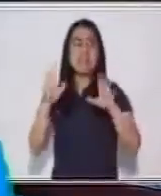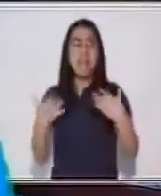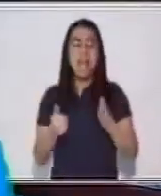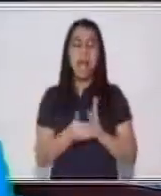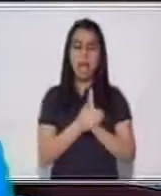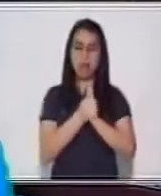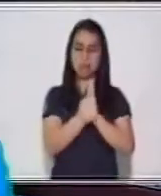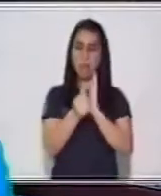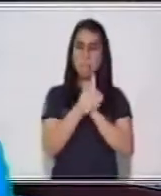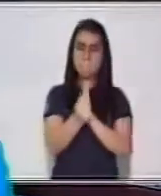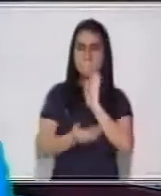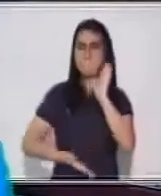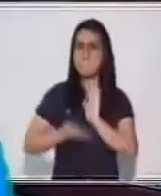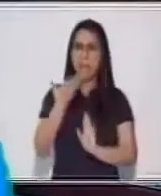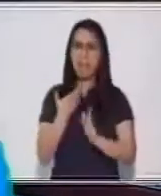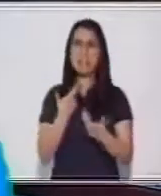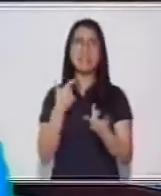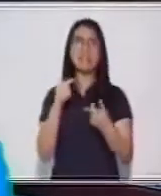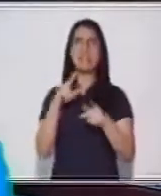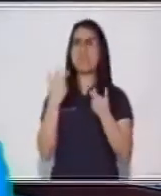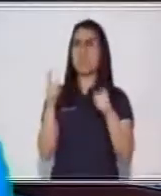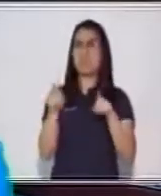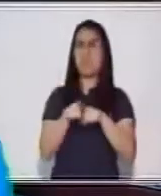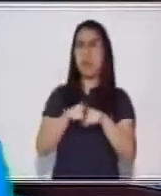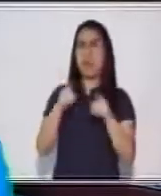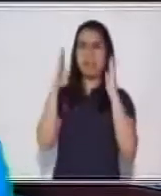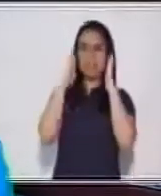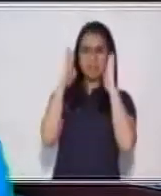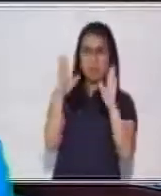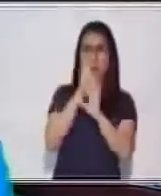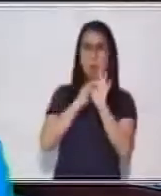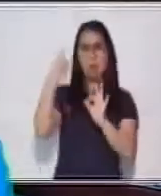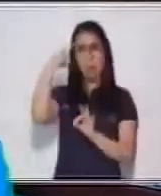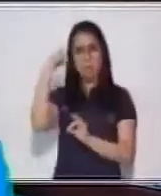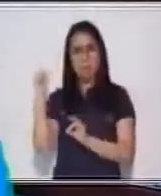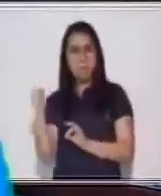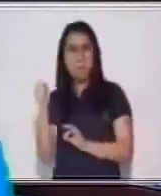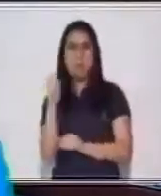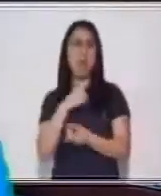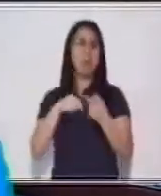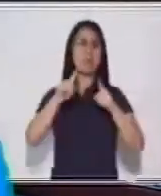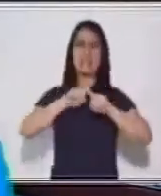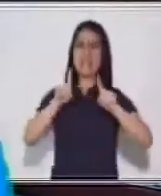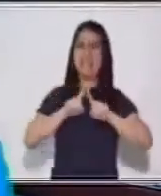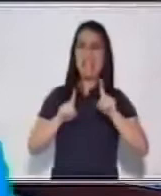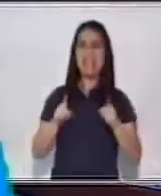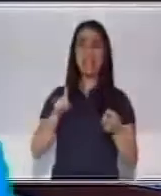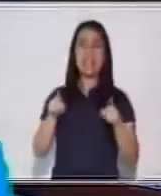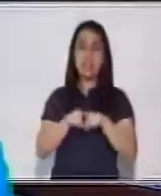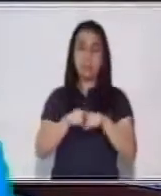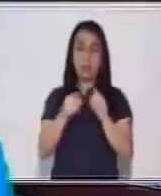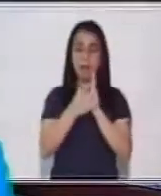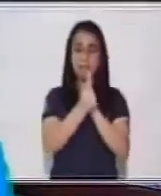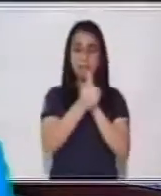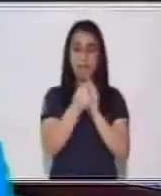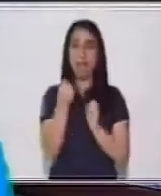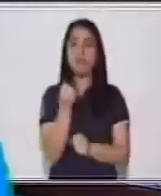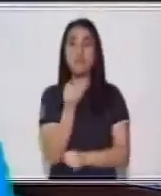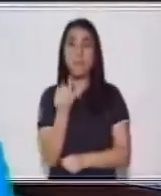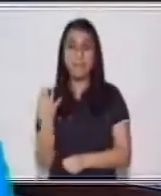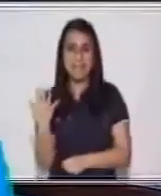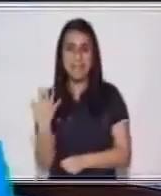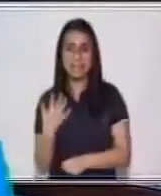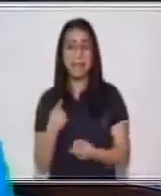por supuesto, la habilidad numérica. Antes de empezar, te recomiendo que por favor laves tus